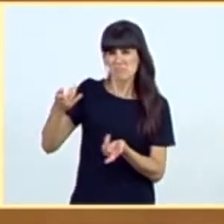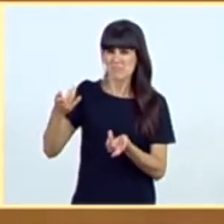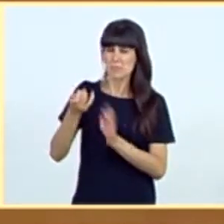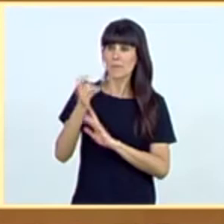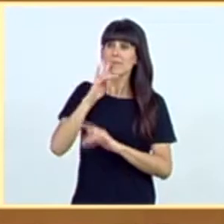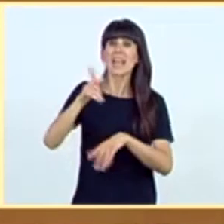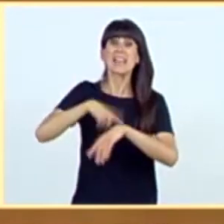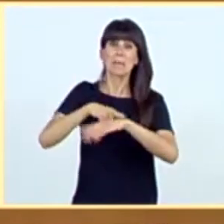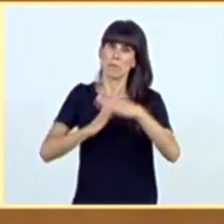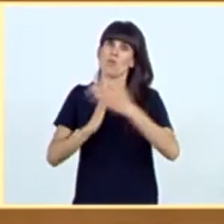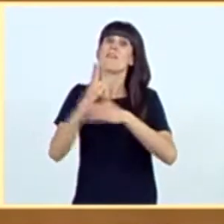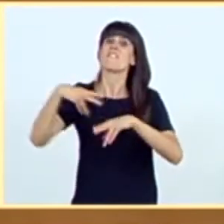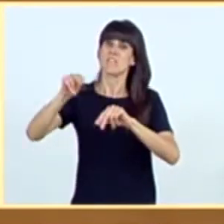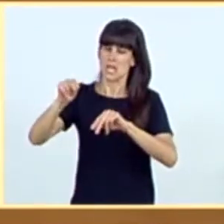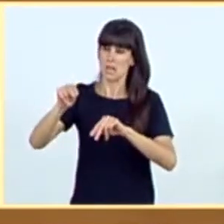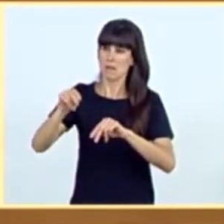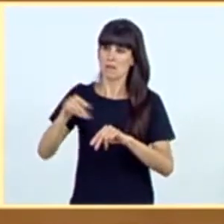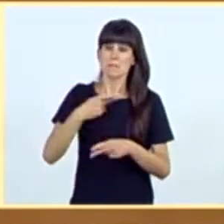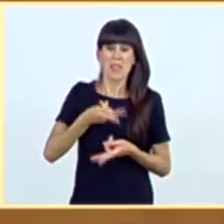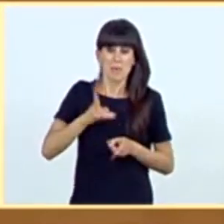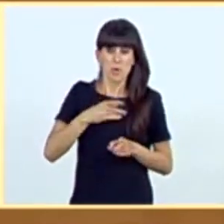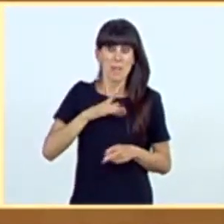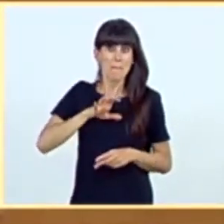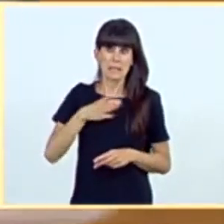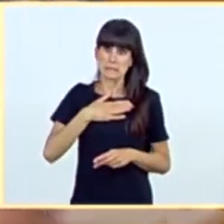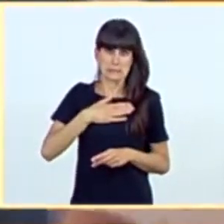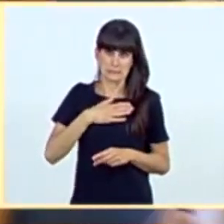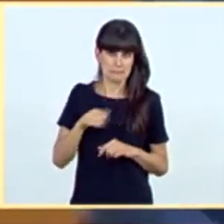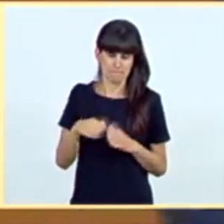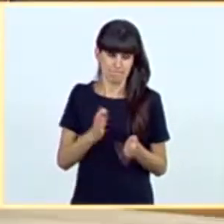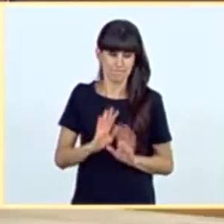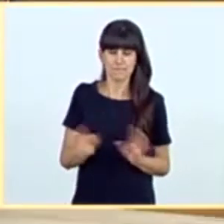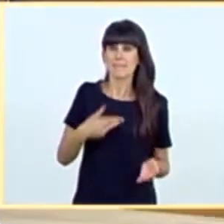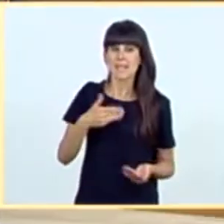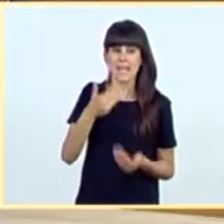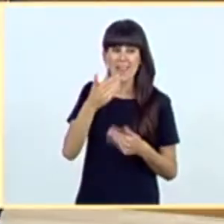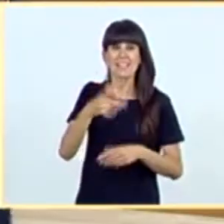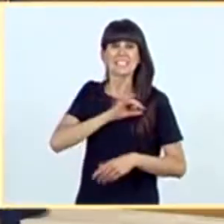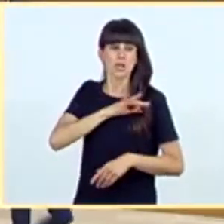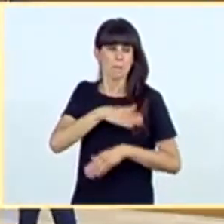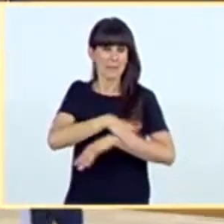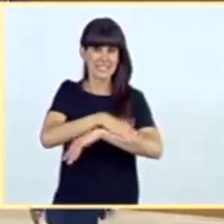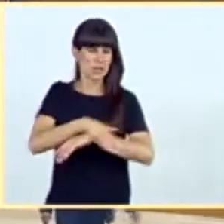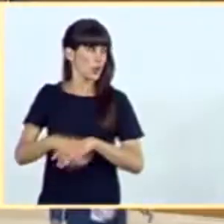los mayores ataques a la democracia en nuestro país, señorías. Gracias, señor ministro.